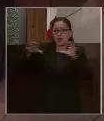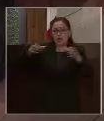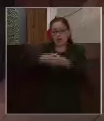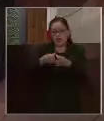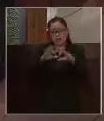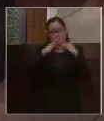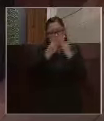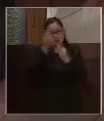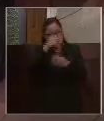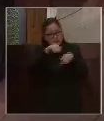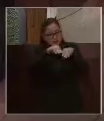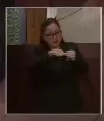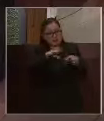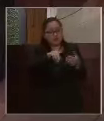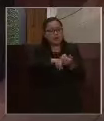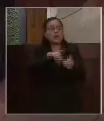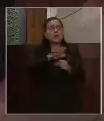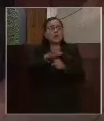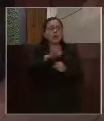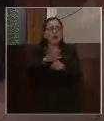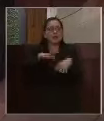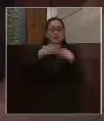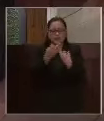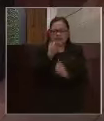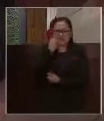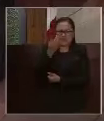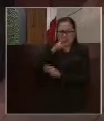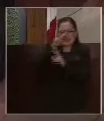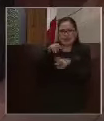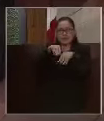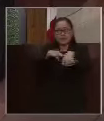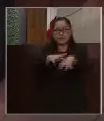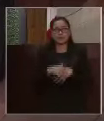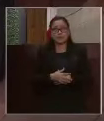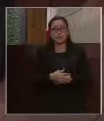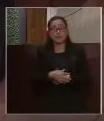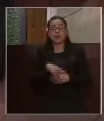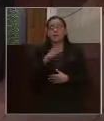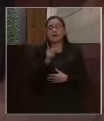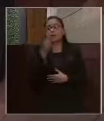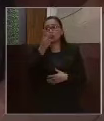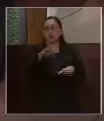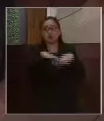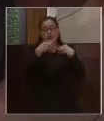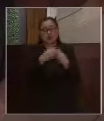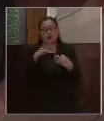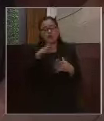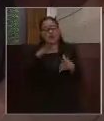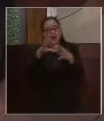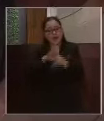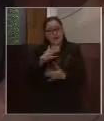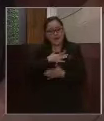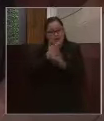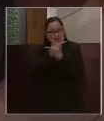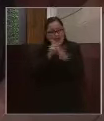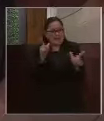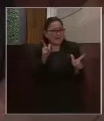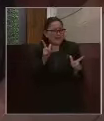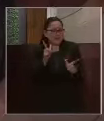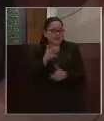formas para divulgar los hechos que quieren comunicar. Así, estos dos elementos conforman una libertad más